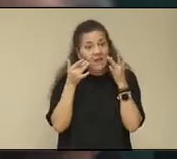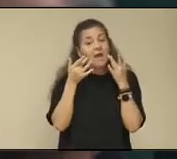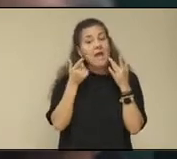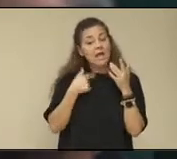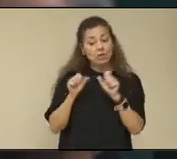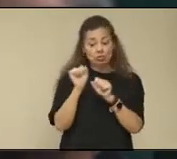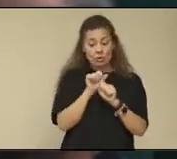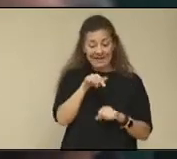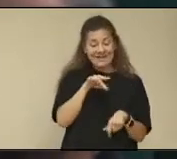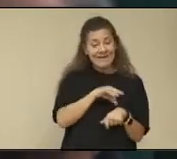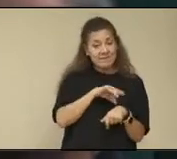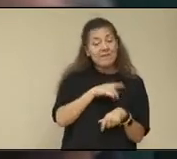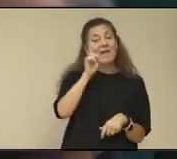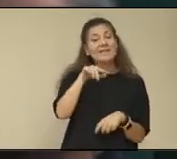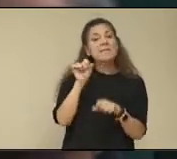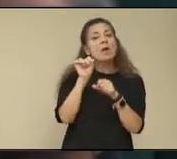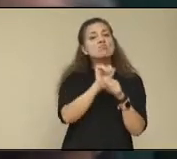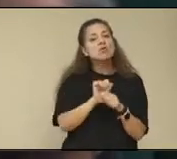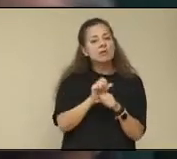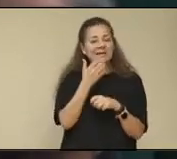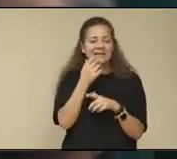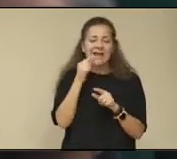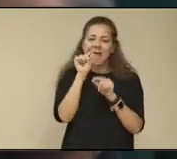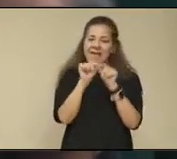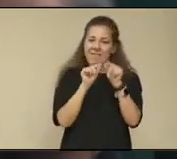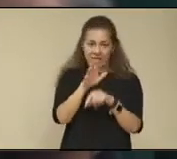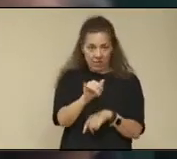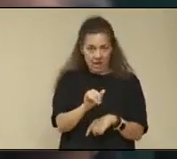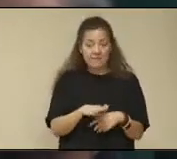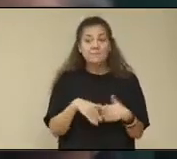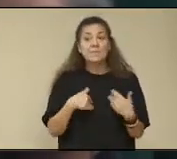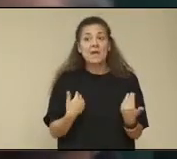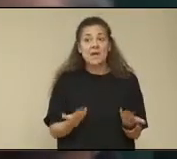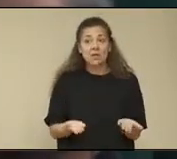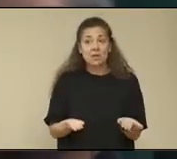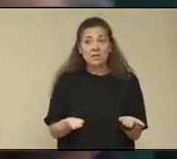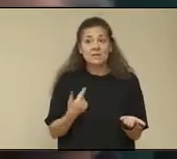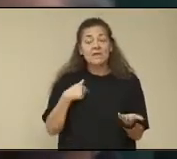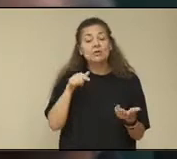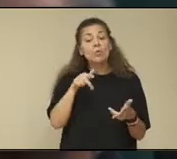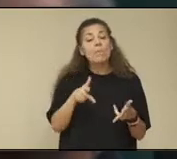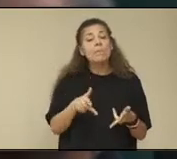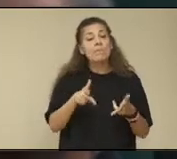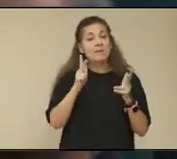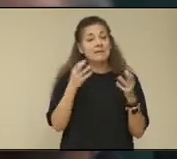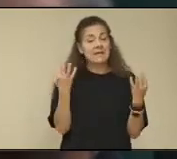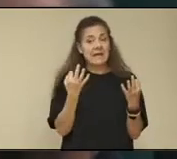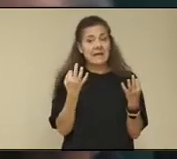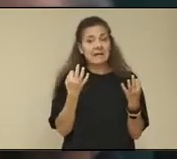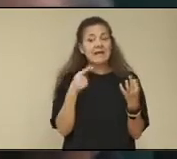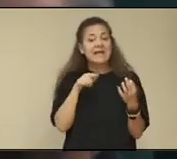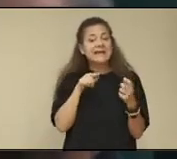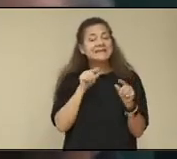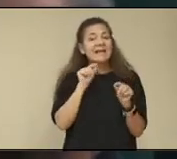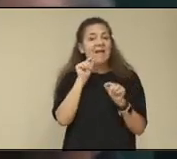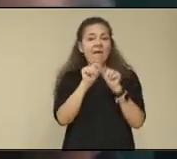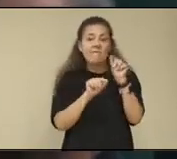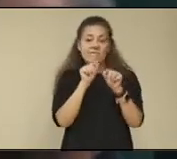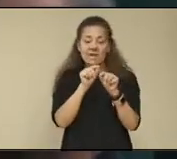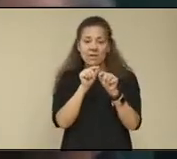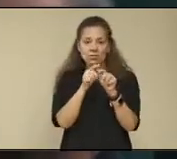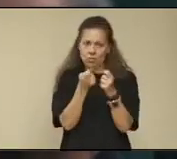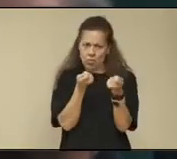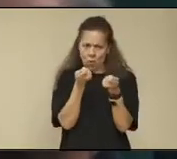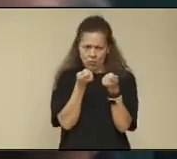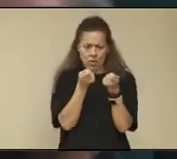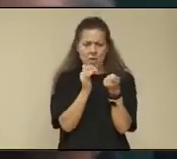de la enfermedad, sino también de las infecciones y, por lo tanto, que permitiría que el virus se mantuviera bajo control